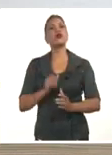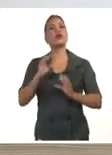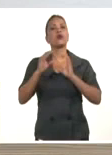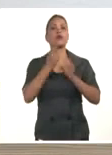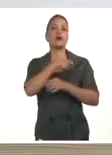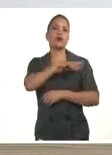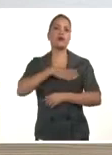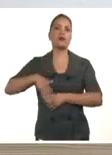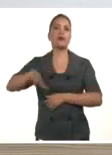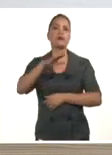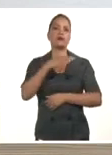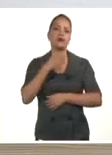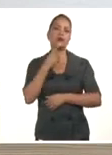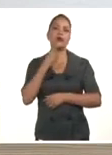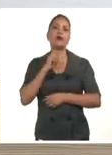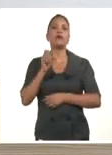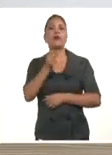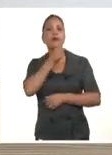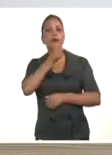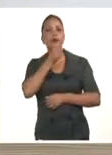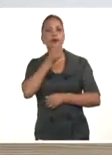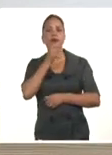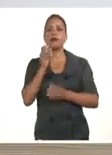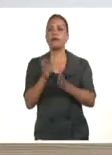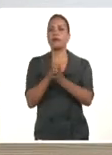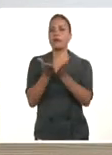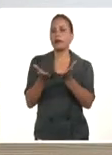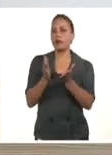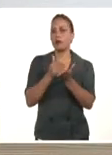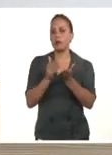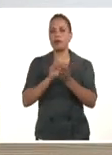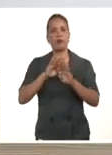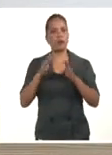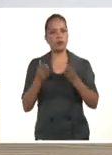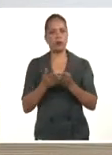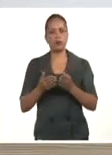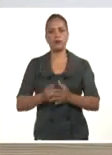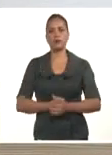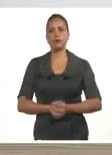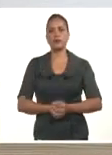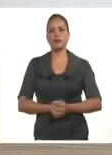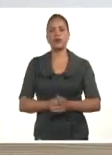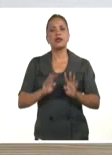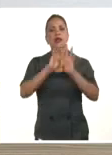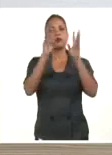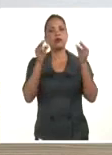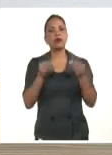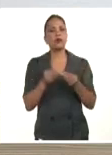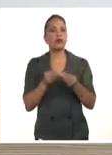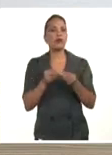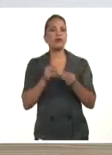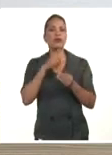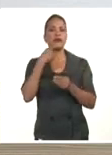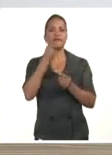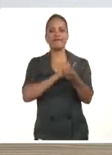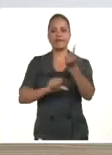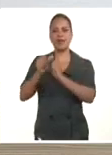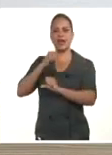población por los medios de difusión masiva. Del total de